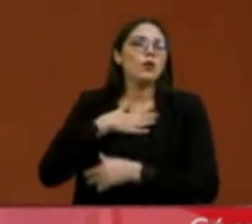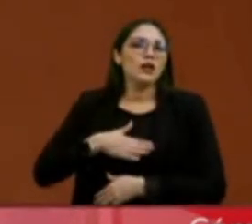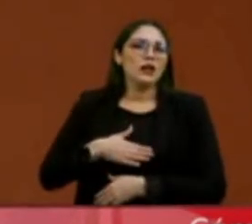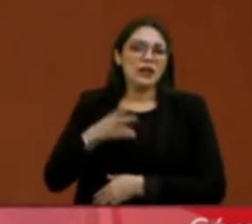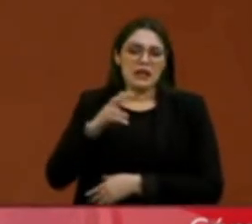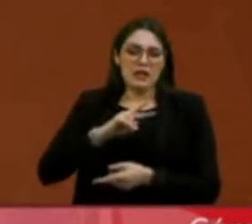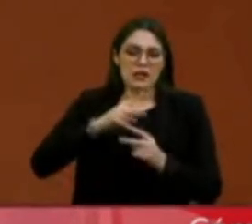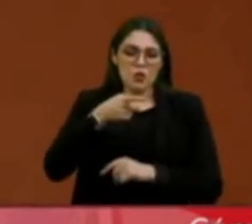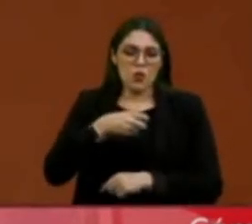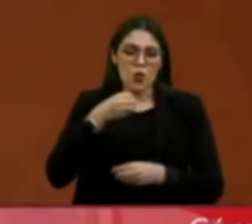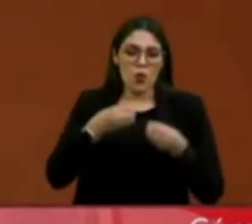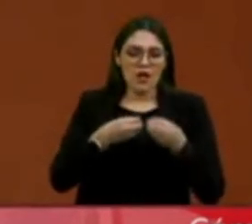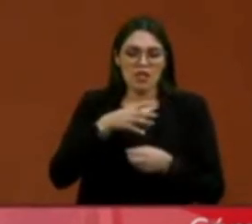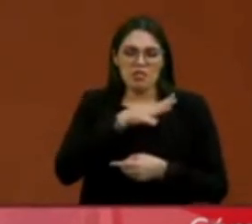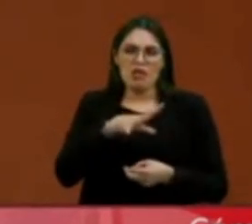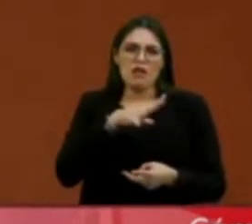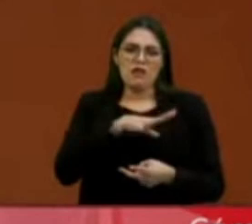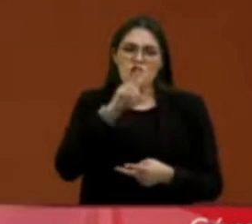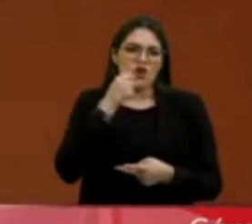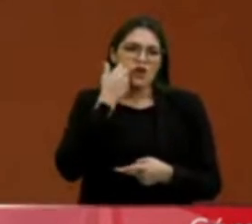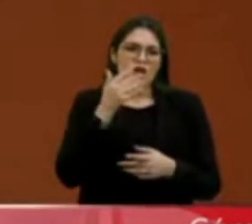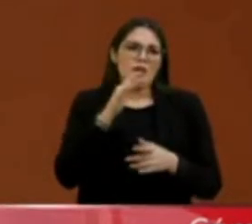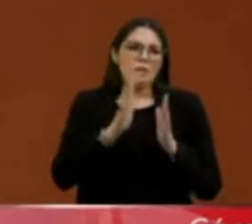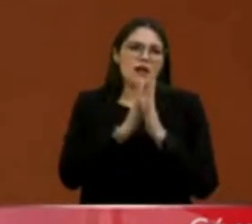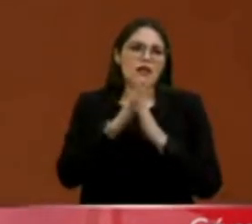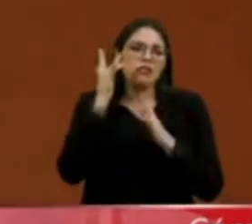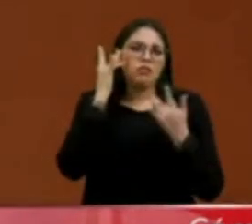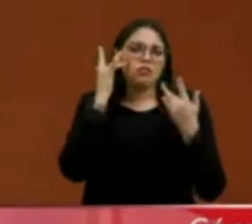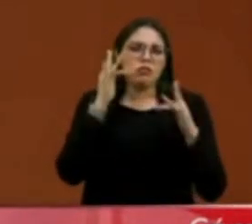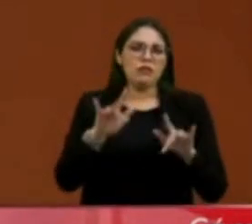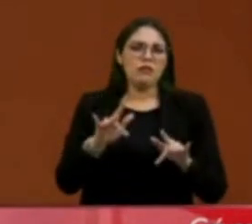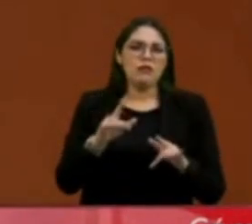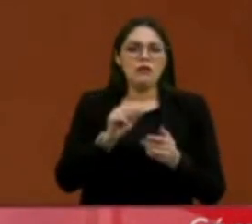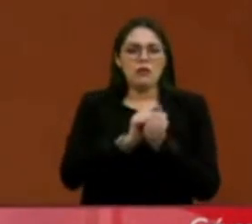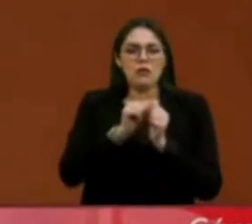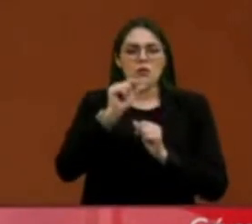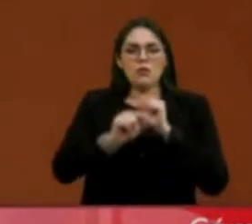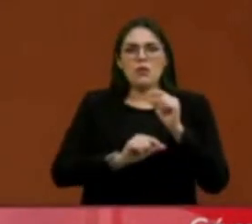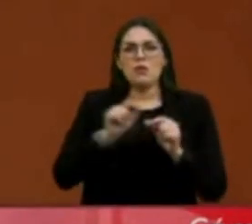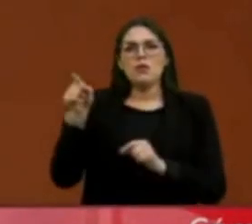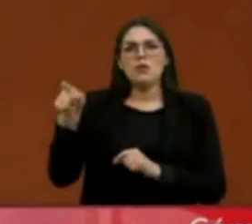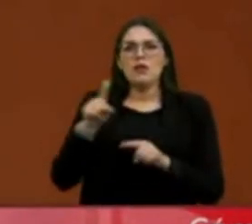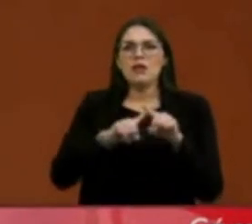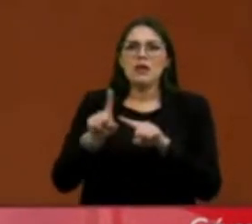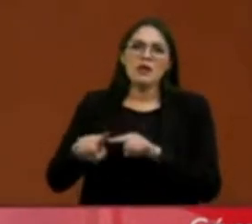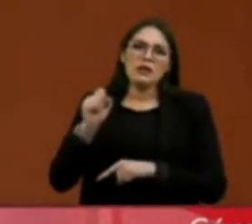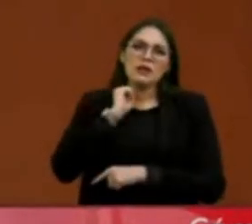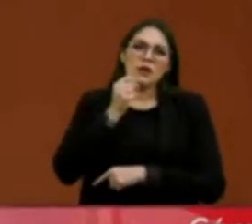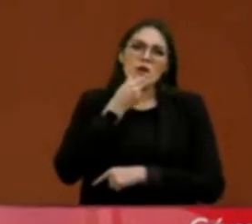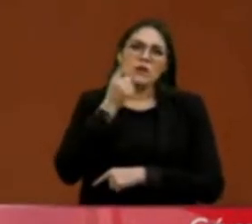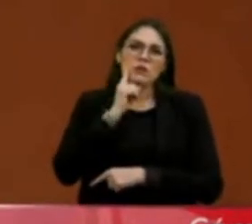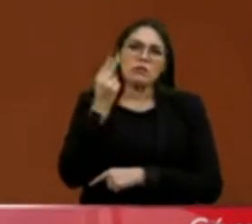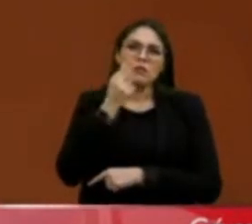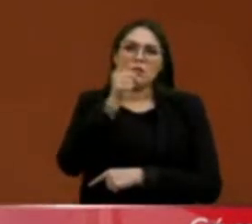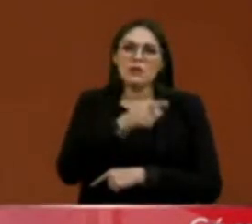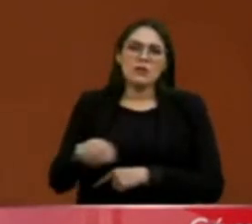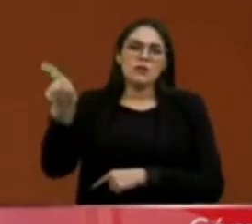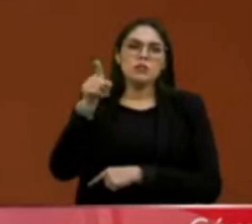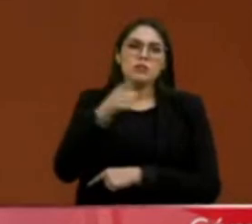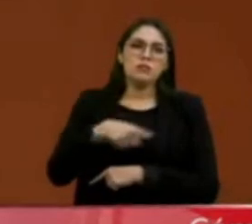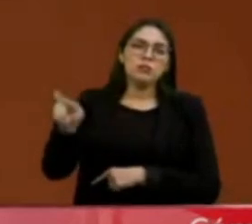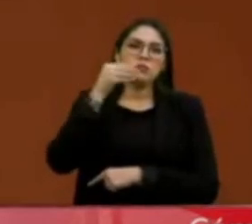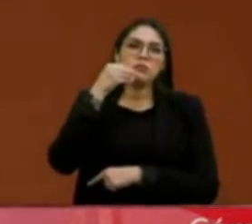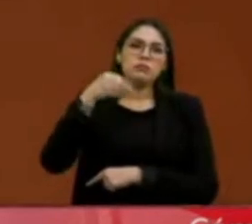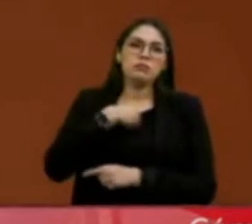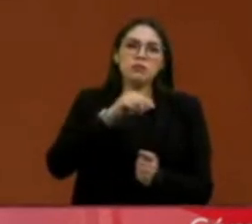esos jueces que están declinando de participar, van a acabar por aquí los asesores de las senadoras y los senadores. Esos son los que van a acabar